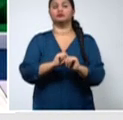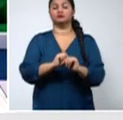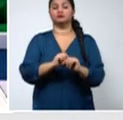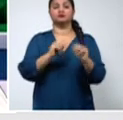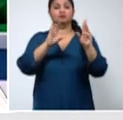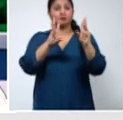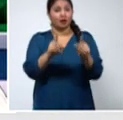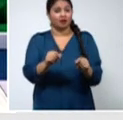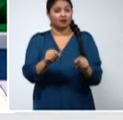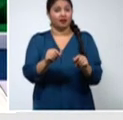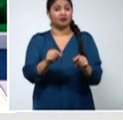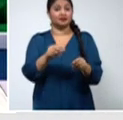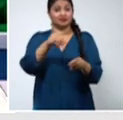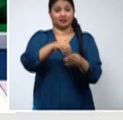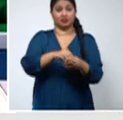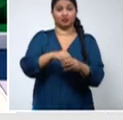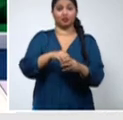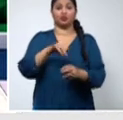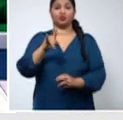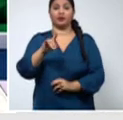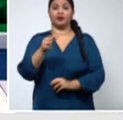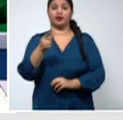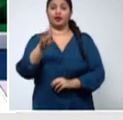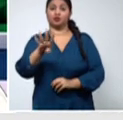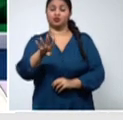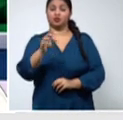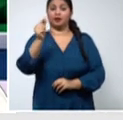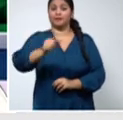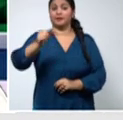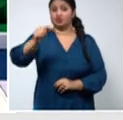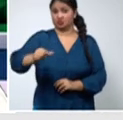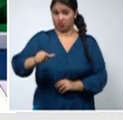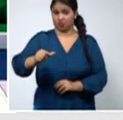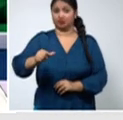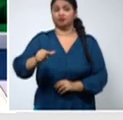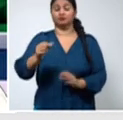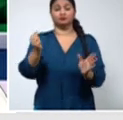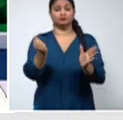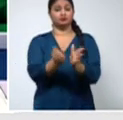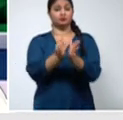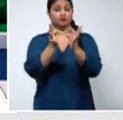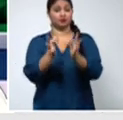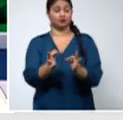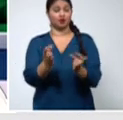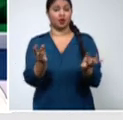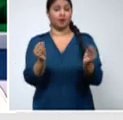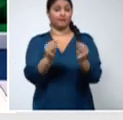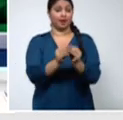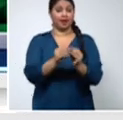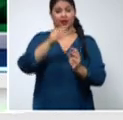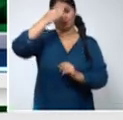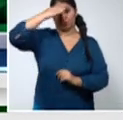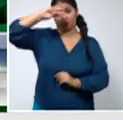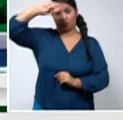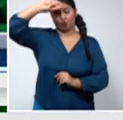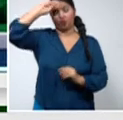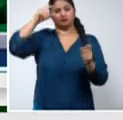de los 914 pacientes diagnosticados ayer, casos autóctonos. Estamos hablando de